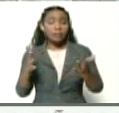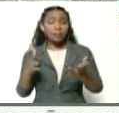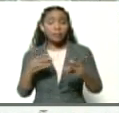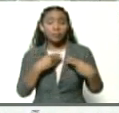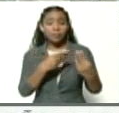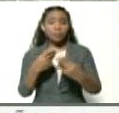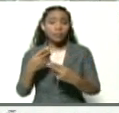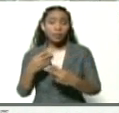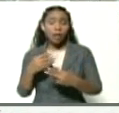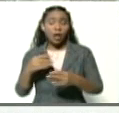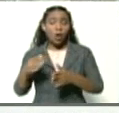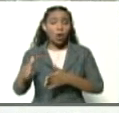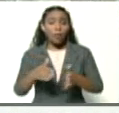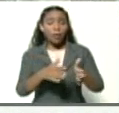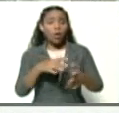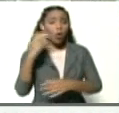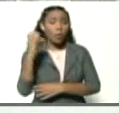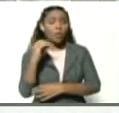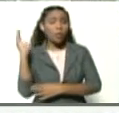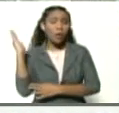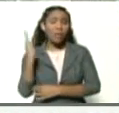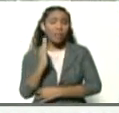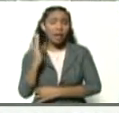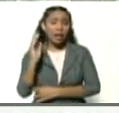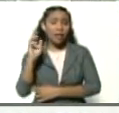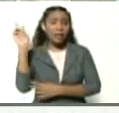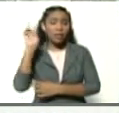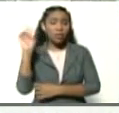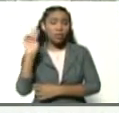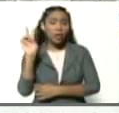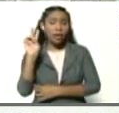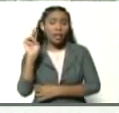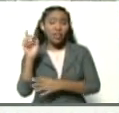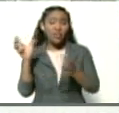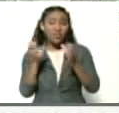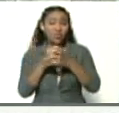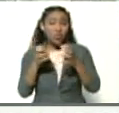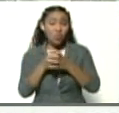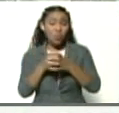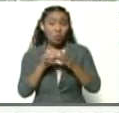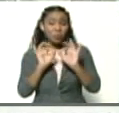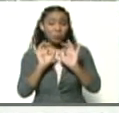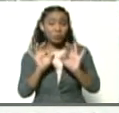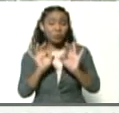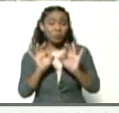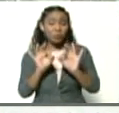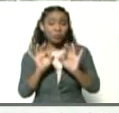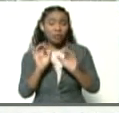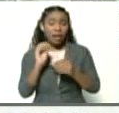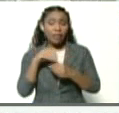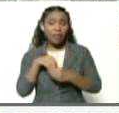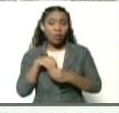de Colombia y que después viene a Venezuela y estos grupos la transportan para el exterior.